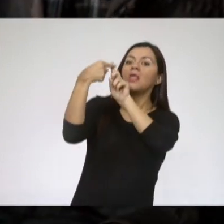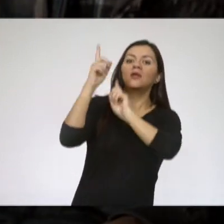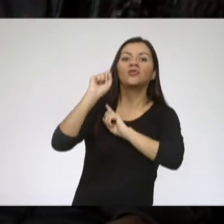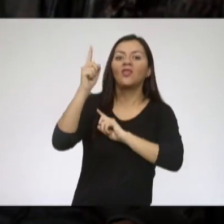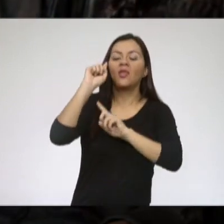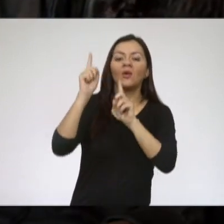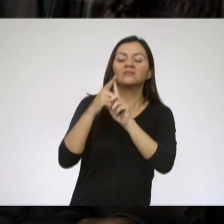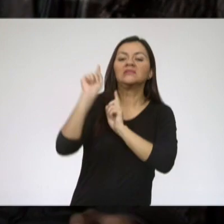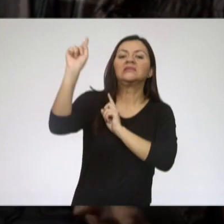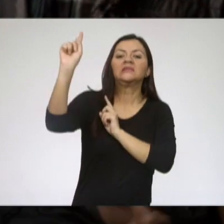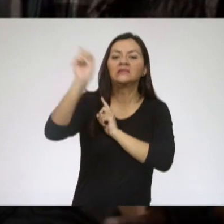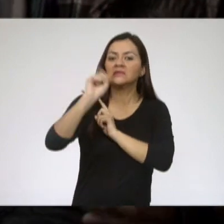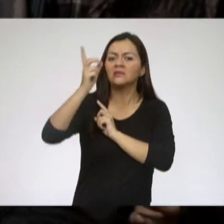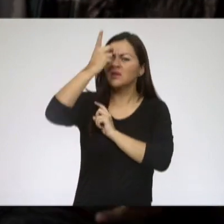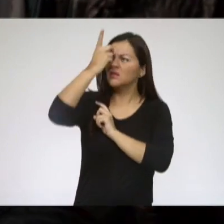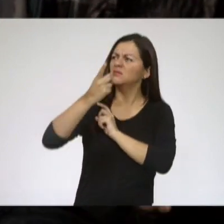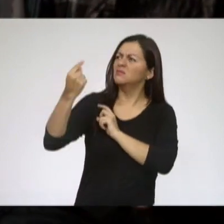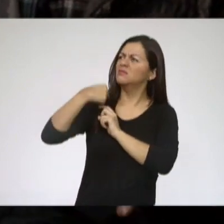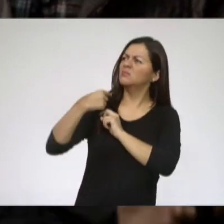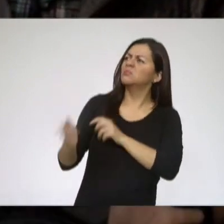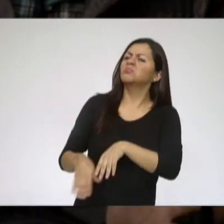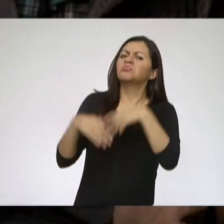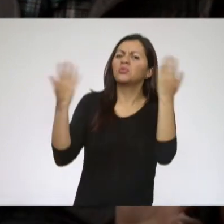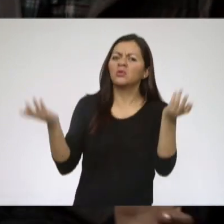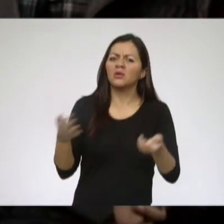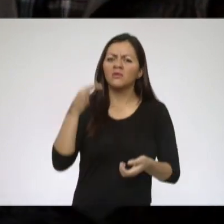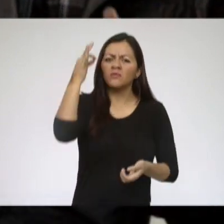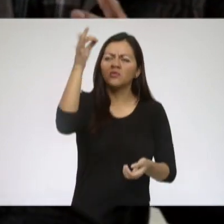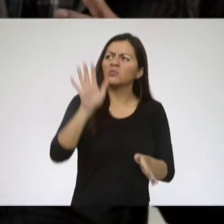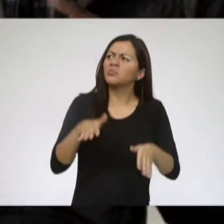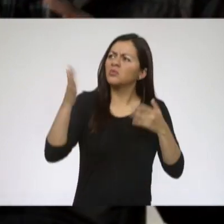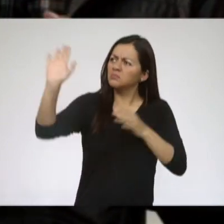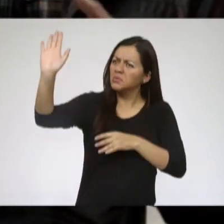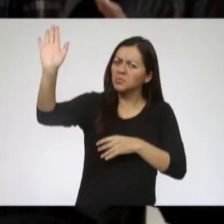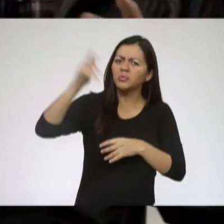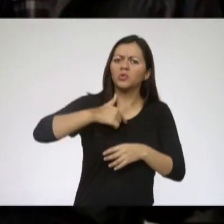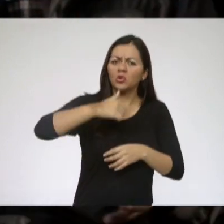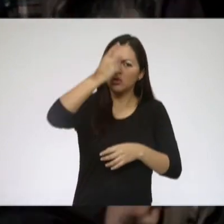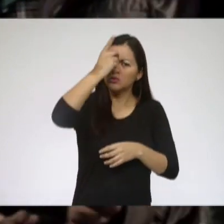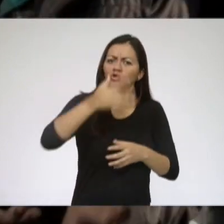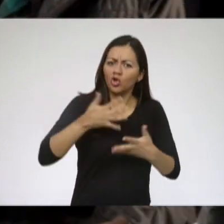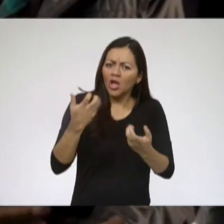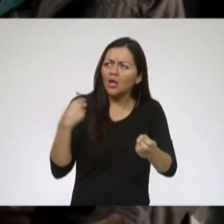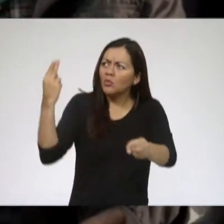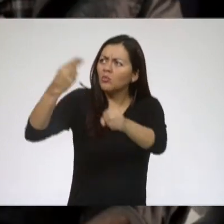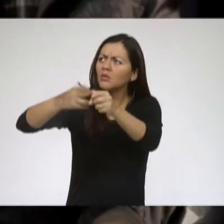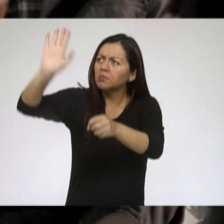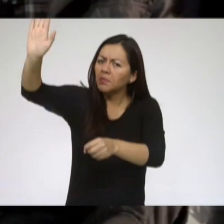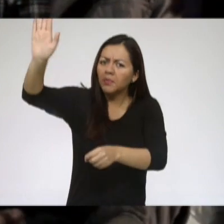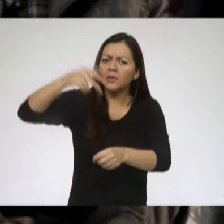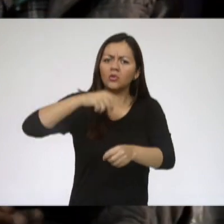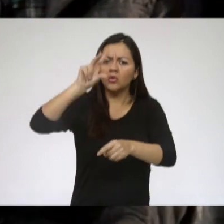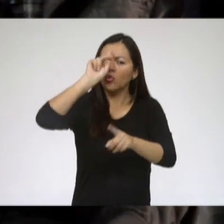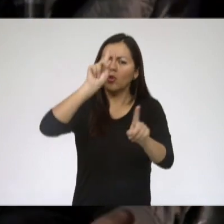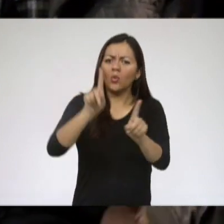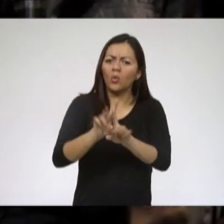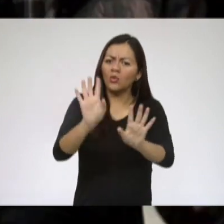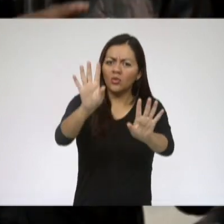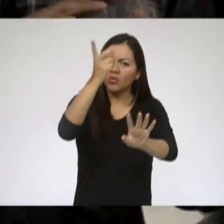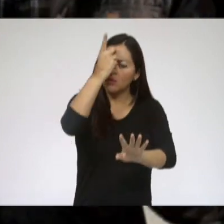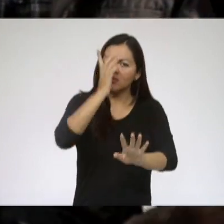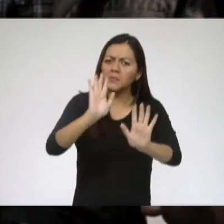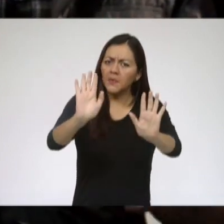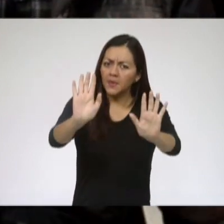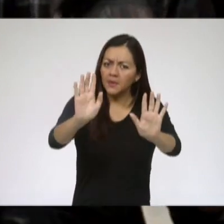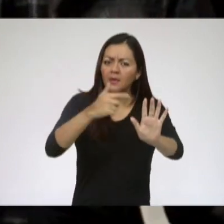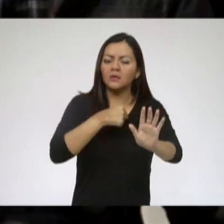personas ves, a personas adultas que toman decisiones sobre tu futuro, tú estás ahí también queriendo participar y queriendo tomar influir en esa decisión. Y